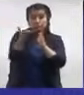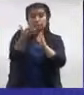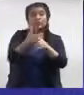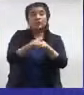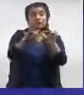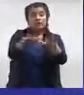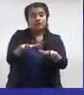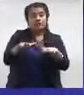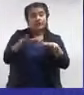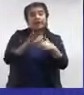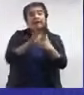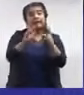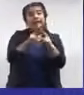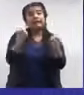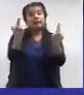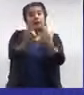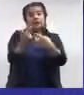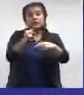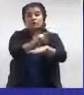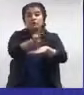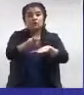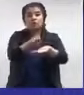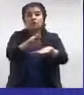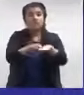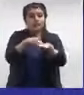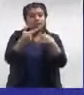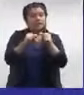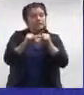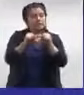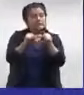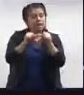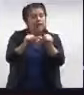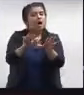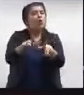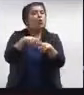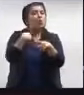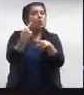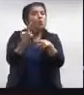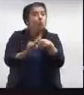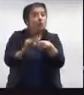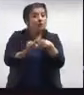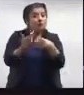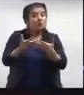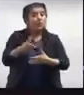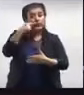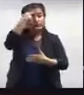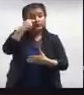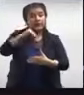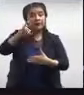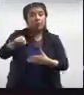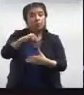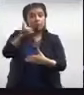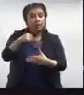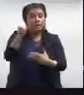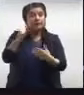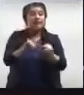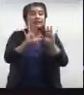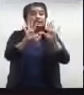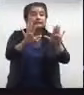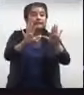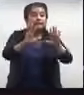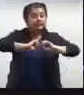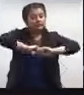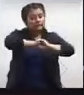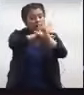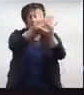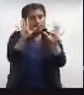las sesiones ordinarias se continúen realizando únicamente los días jueves a partir de las 10